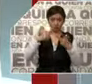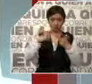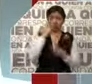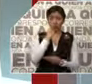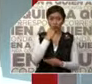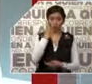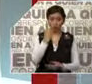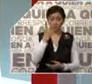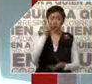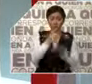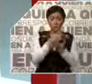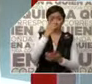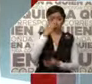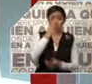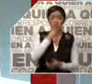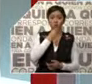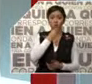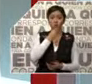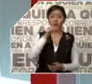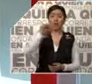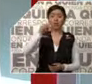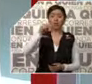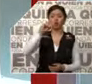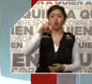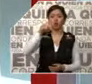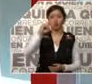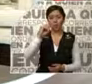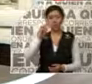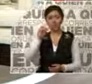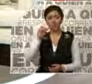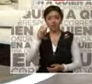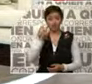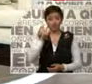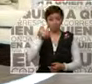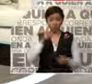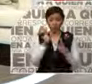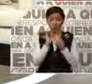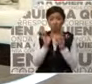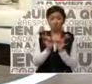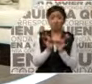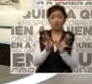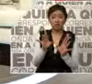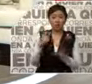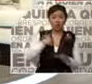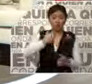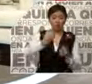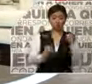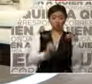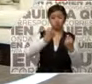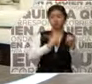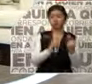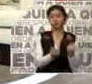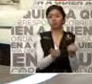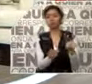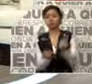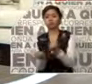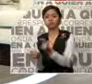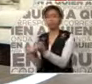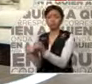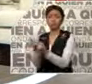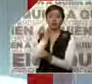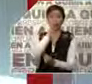policías y solo se conoce el nombre de Antonio Patrán López. ¿Y todo empezó por darse una vuelta? Dar la vuelta a la derecha, les dijeron que